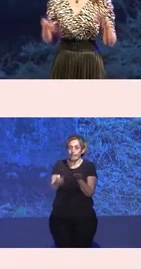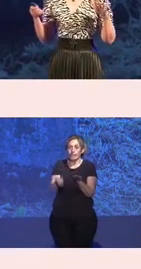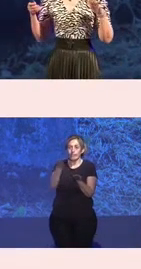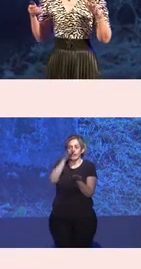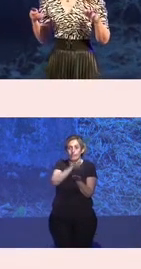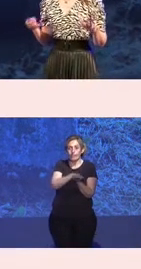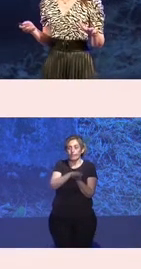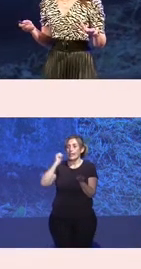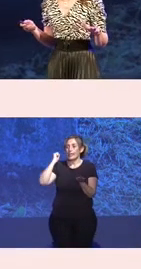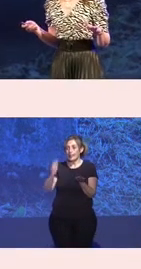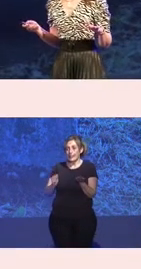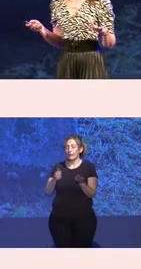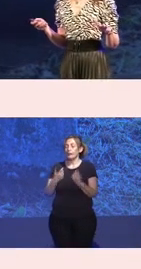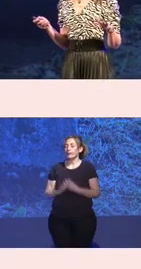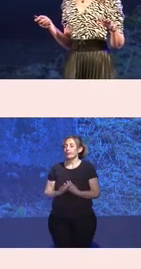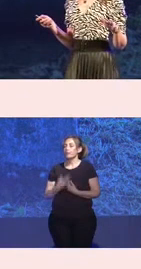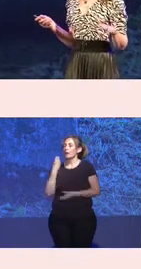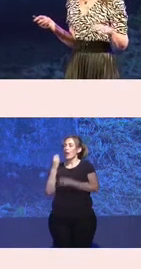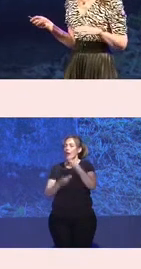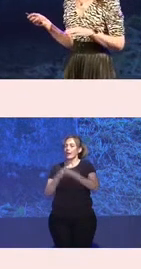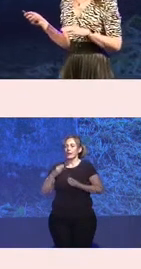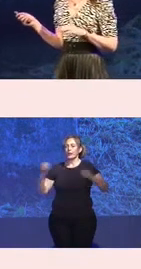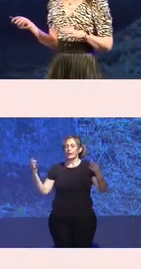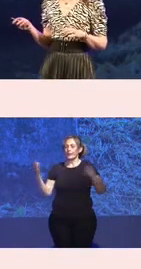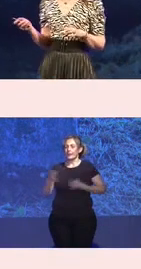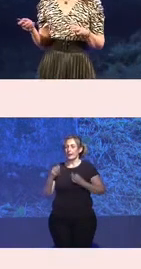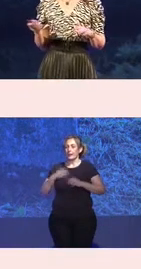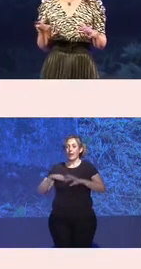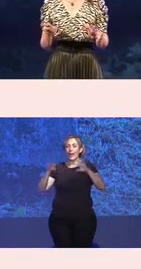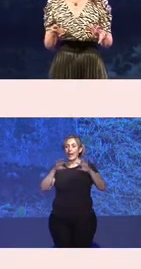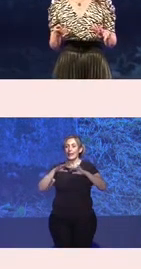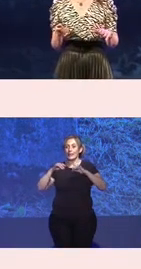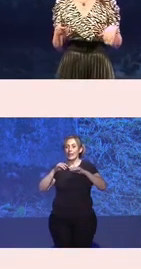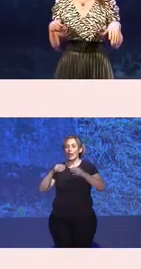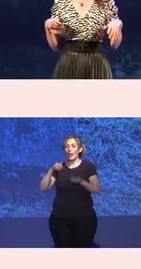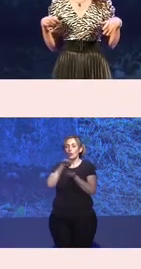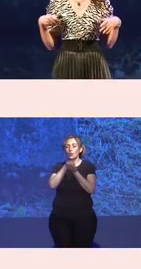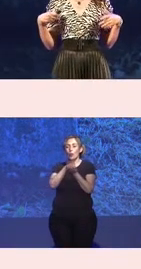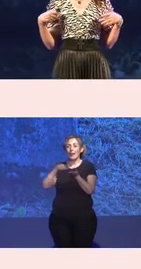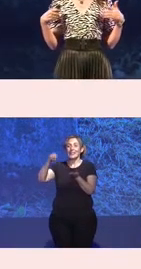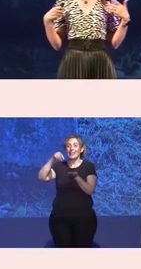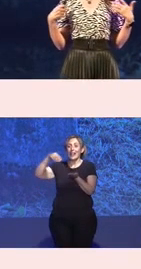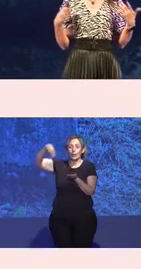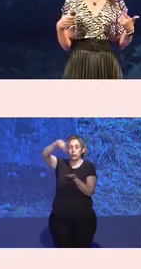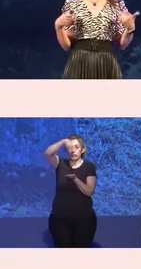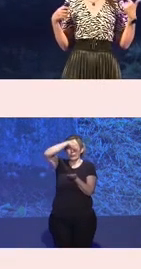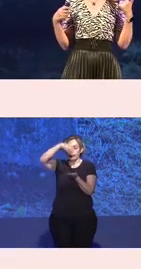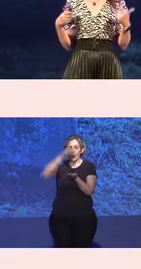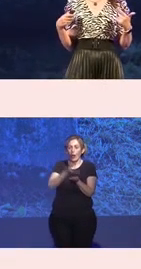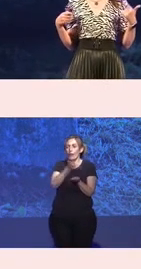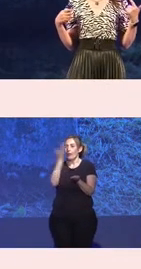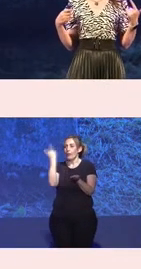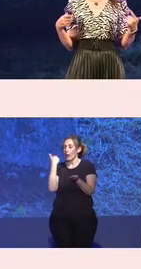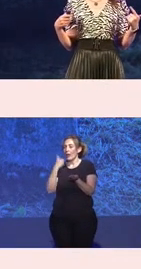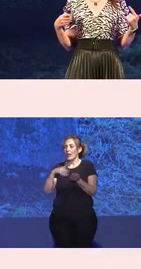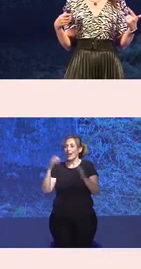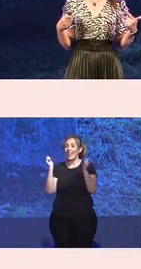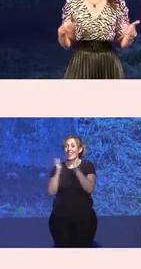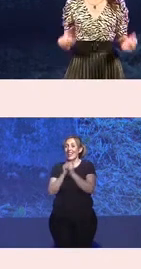asesinato para ello habían retirado la tierra de encima de la tumba habían accedido hasta el ataúd de hierro